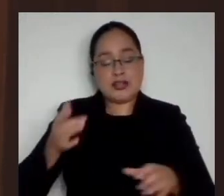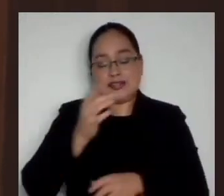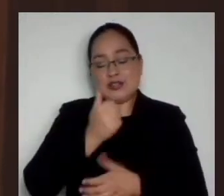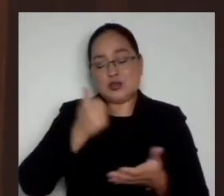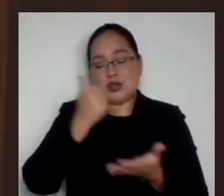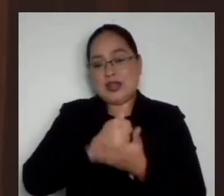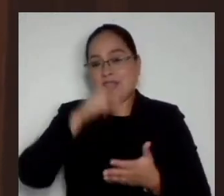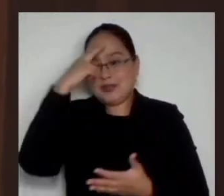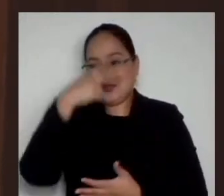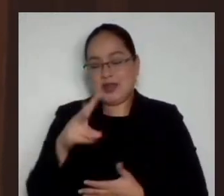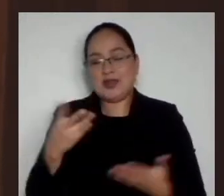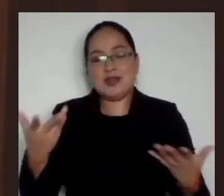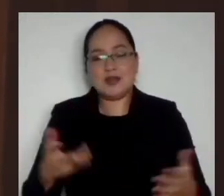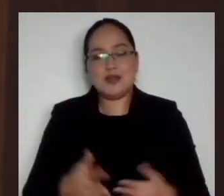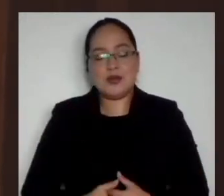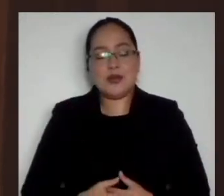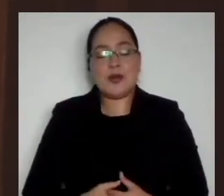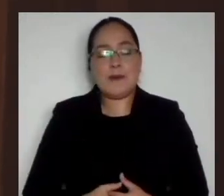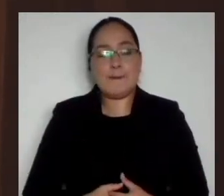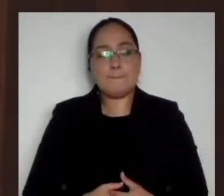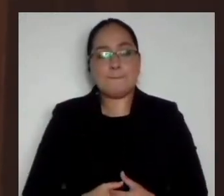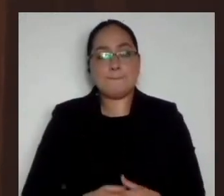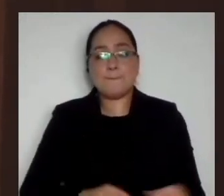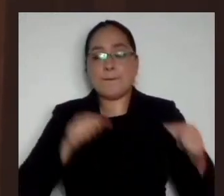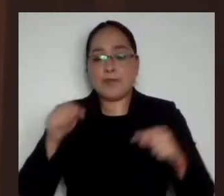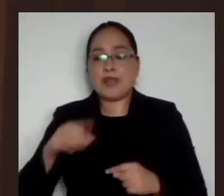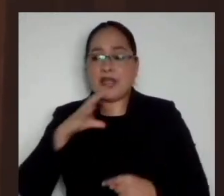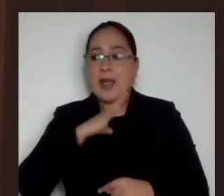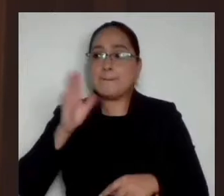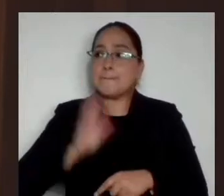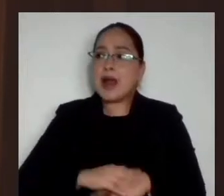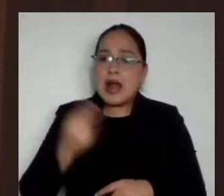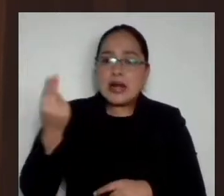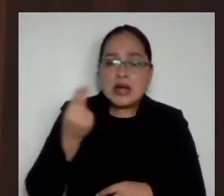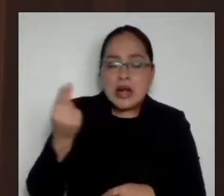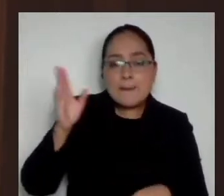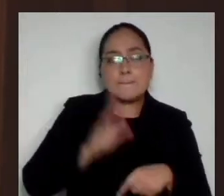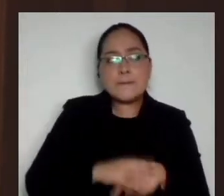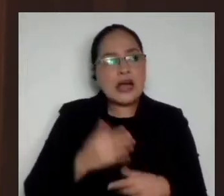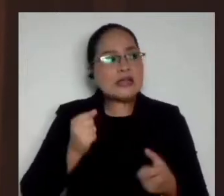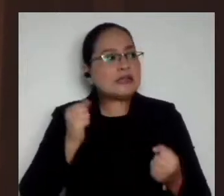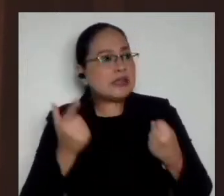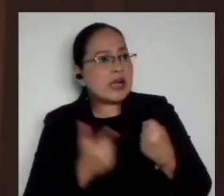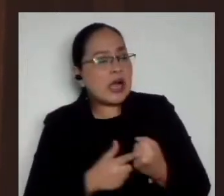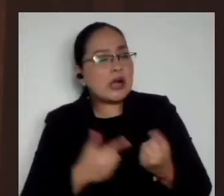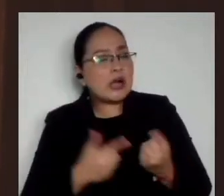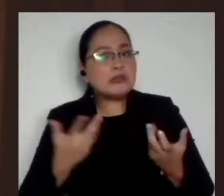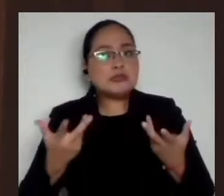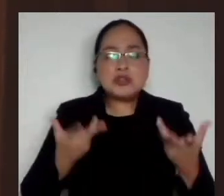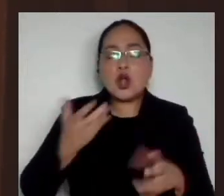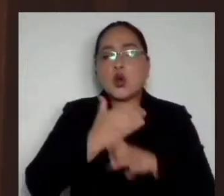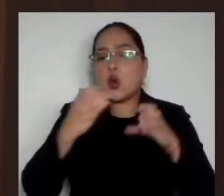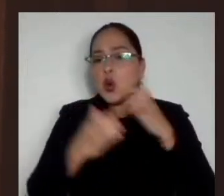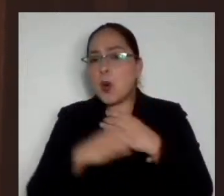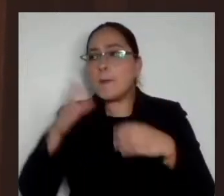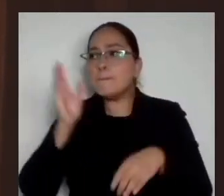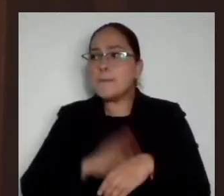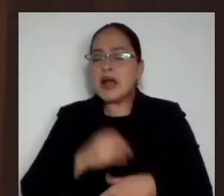México. Aquí hay más demandas, más necesidad, se requiere más inversión.